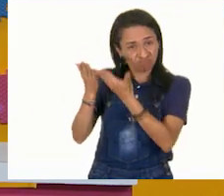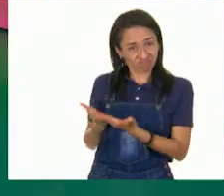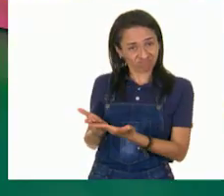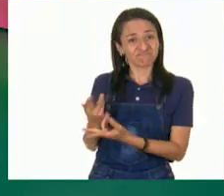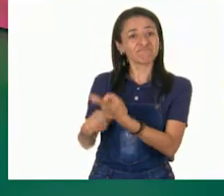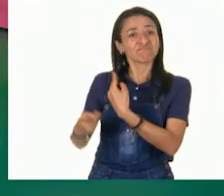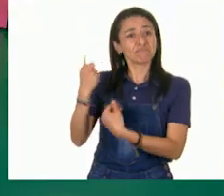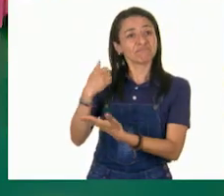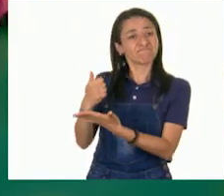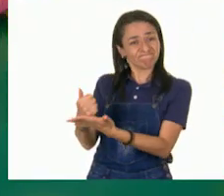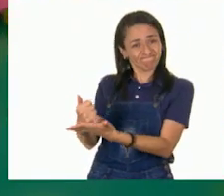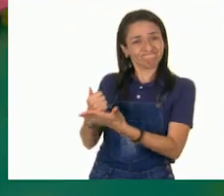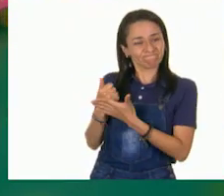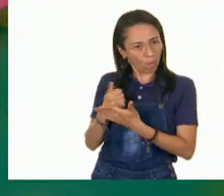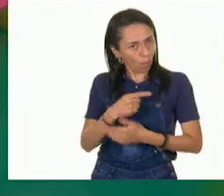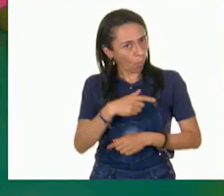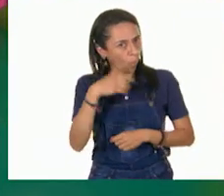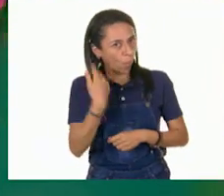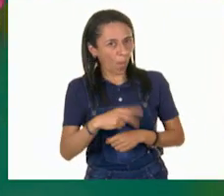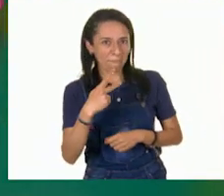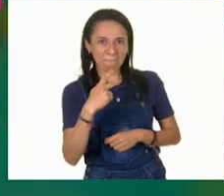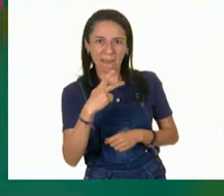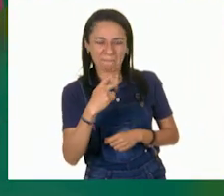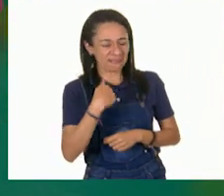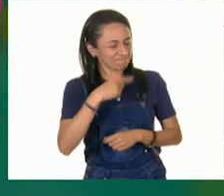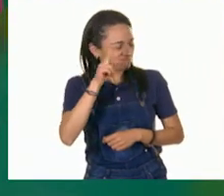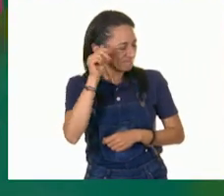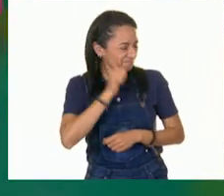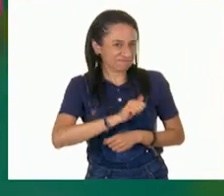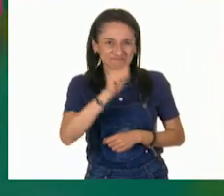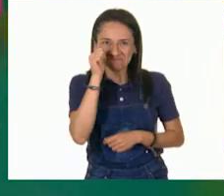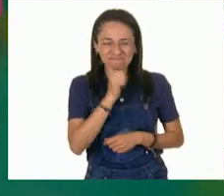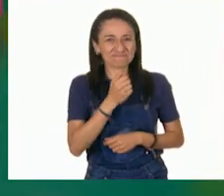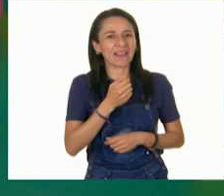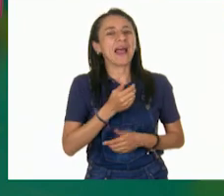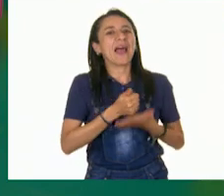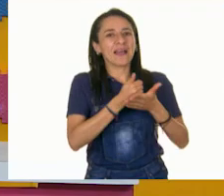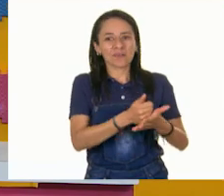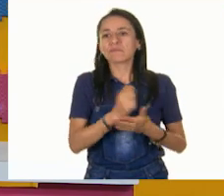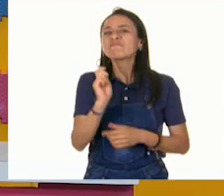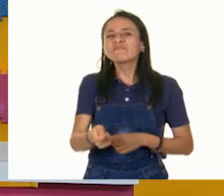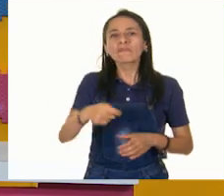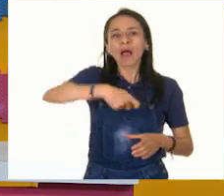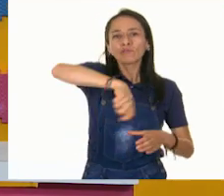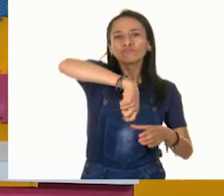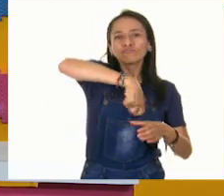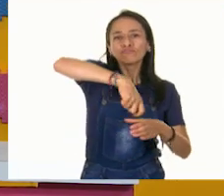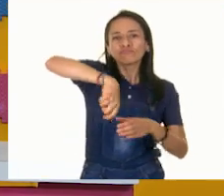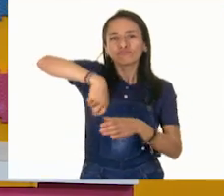Muy atento siempre, Pepe, a todo lo que nos hace falta para el removedor. Échale. A ver, veamos.